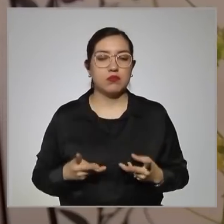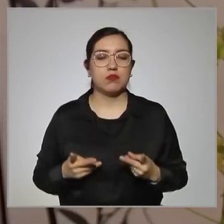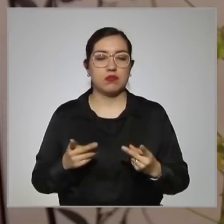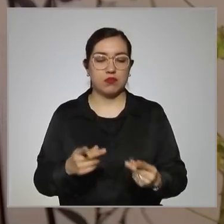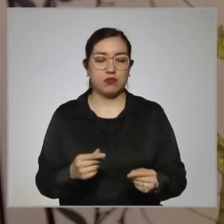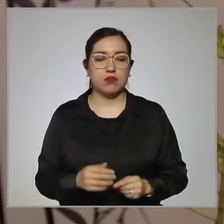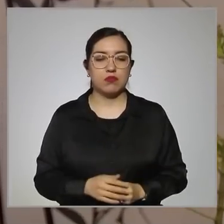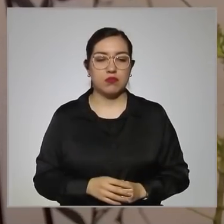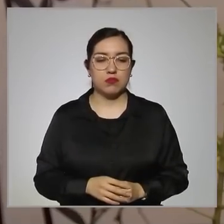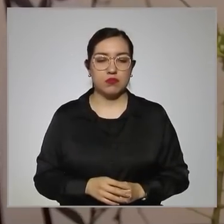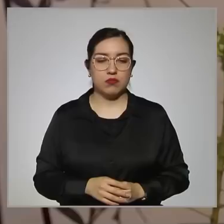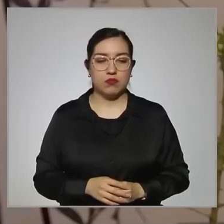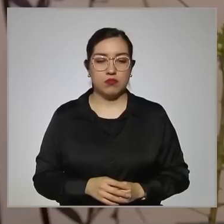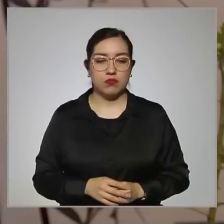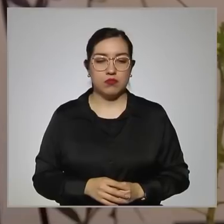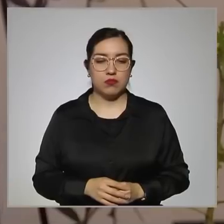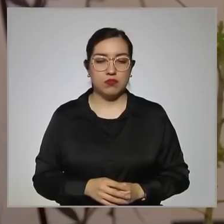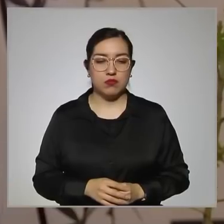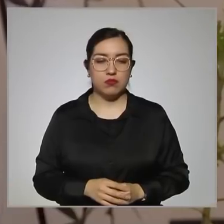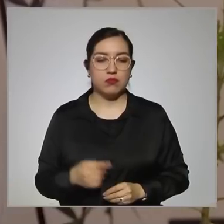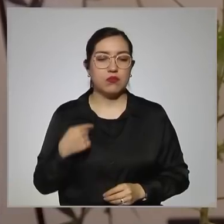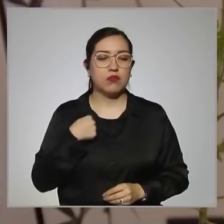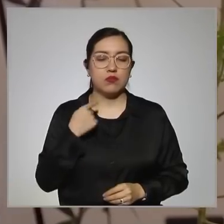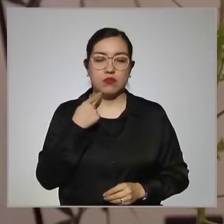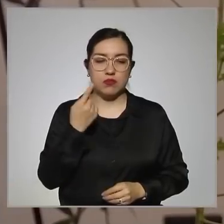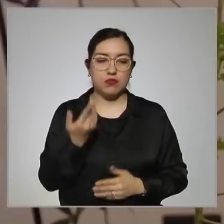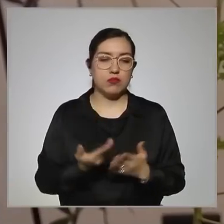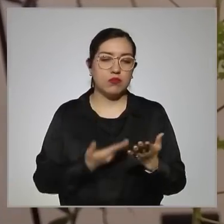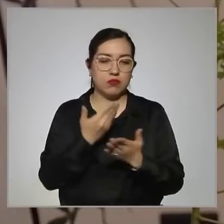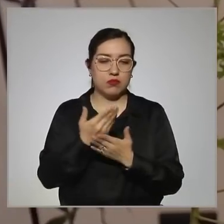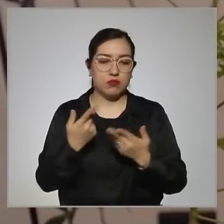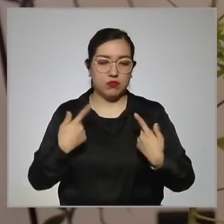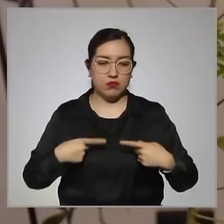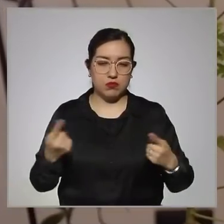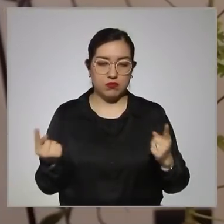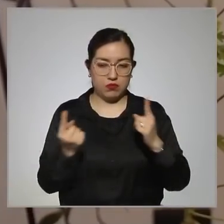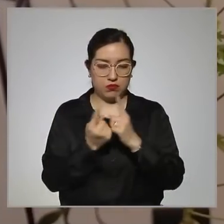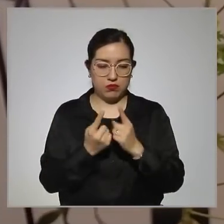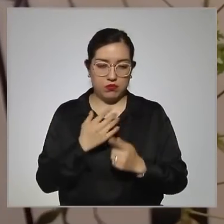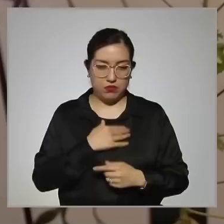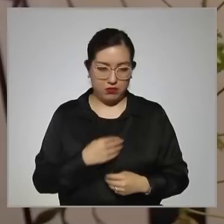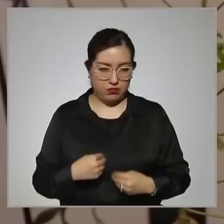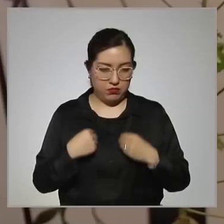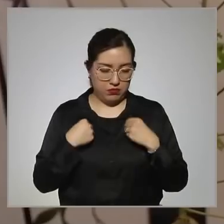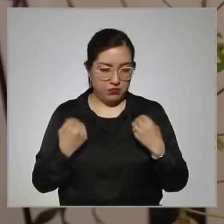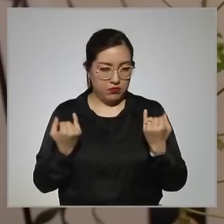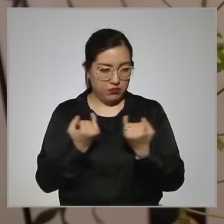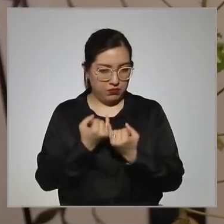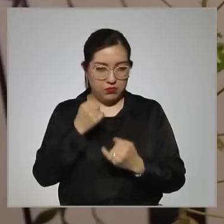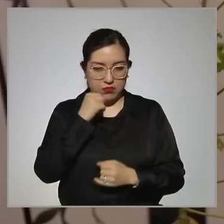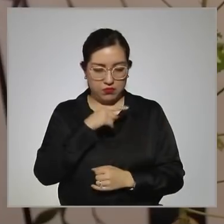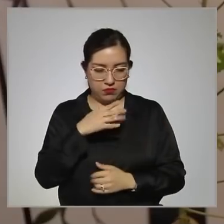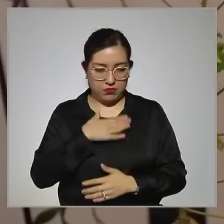La forma en la que yo siempre lo planteo, no solamente con mis pacientes, sino también en mi vida personal, en mi progreso personal,